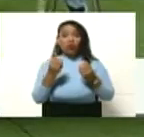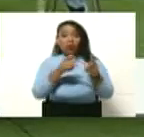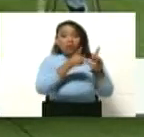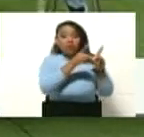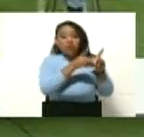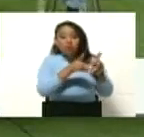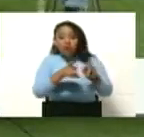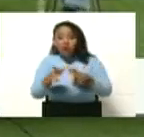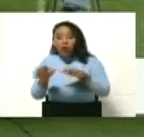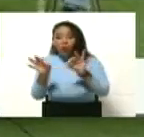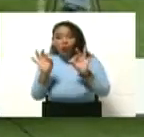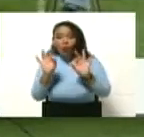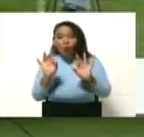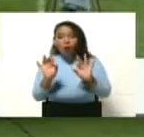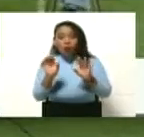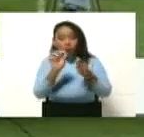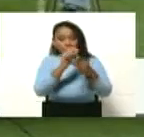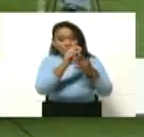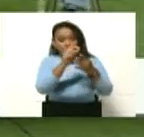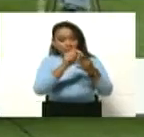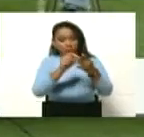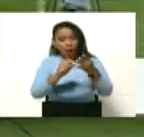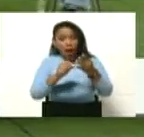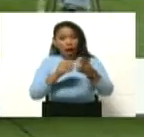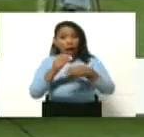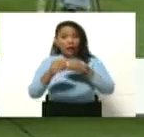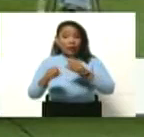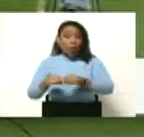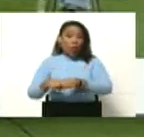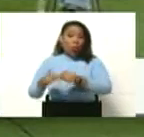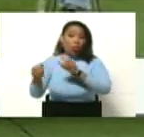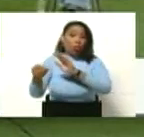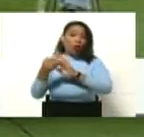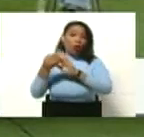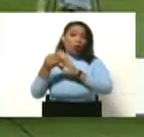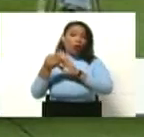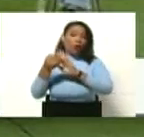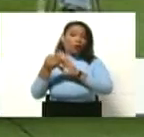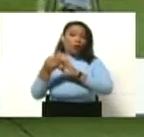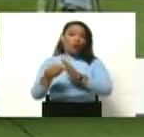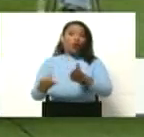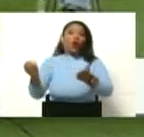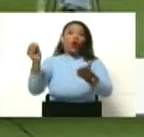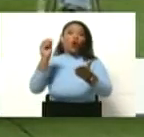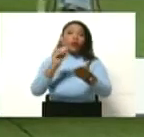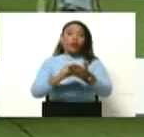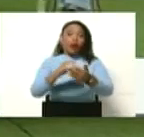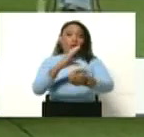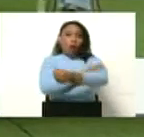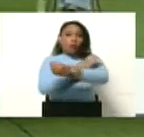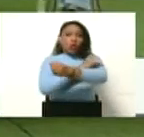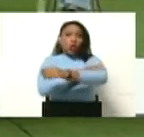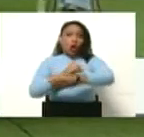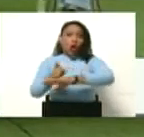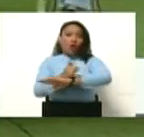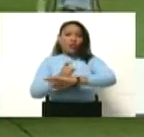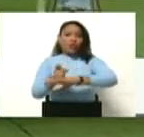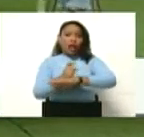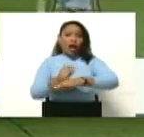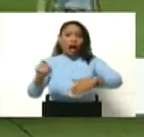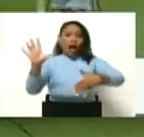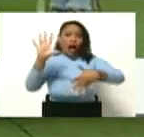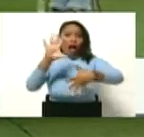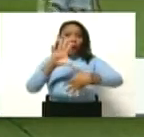planificado al detalle. Y nos hicieron daño. Y volvió la derecha a gobernar buena parte de